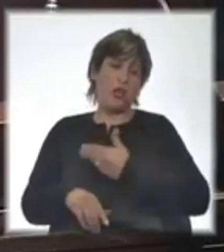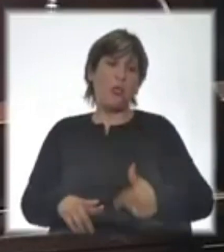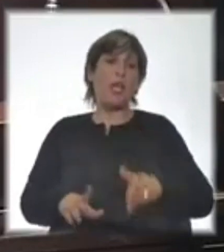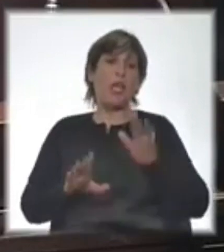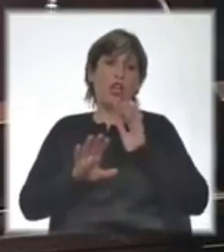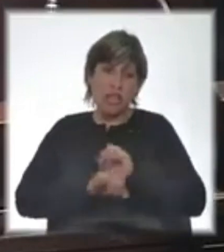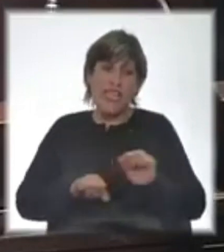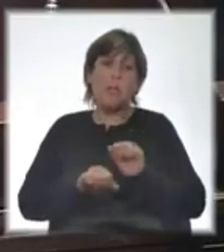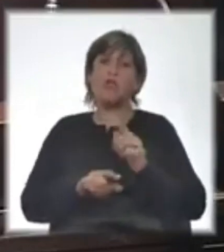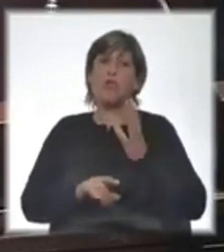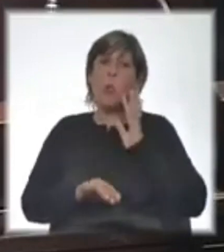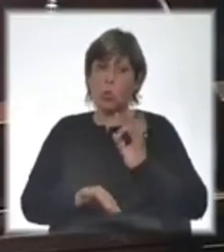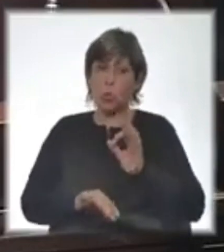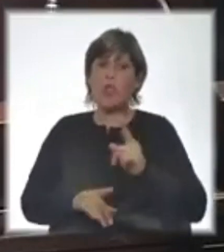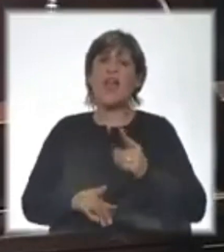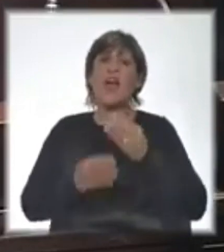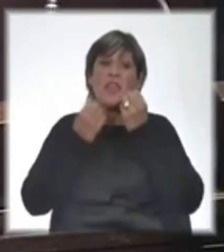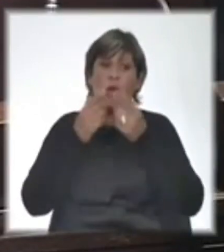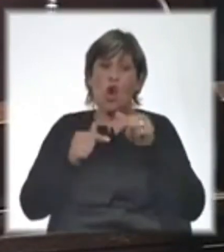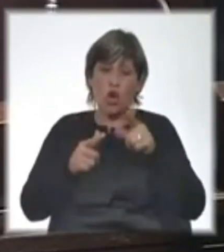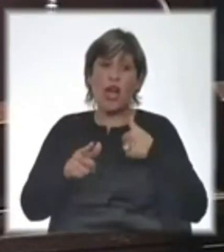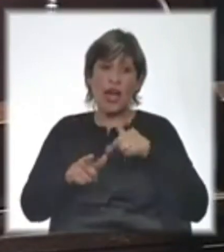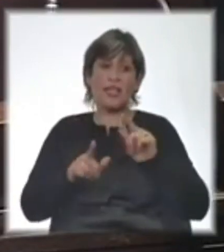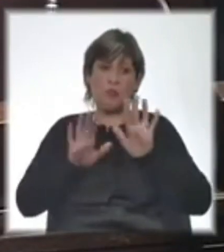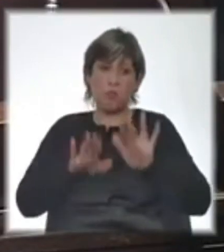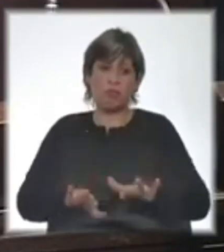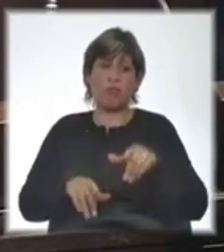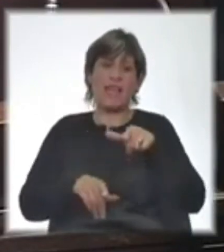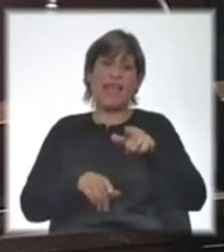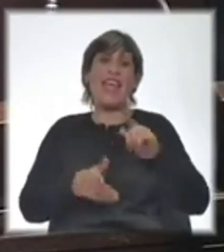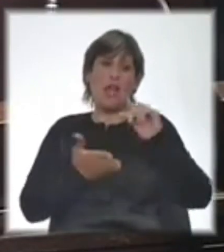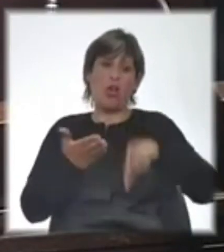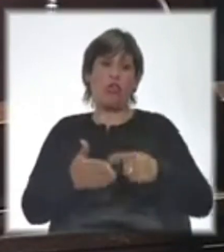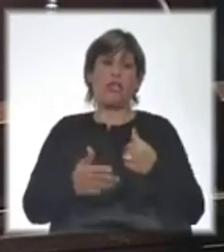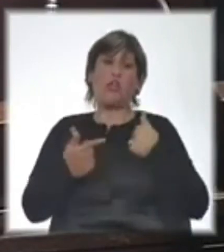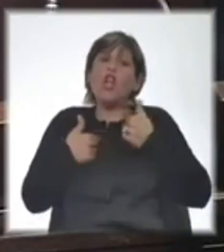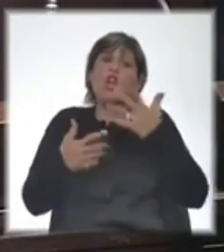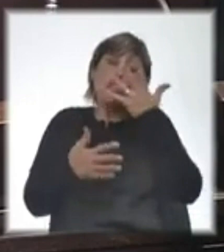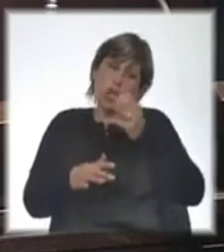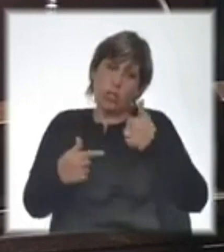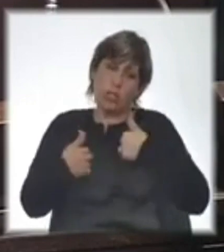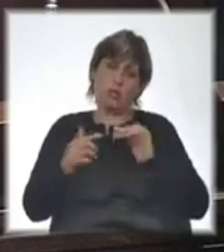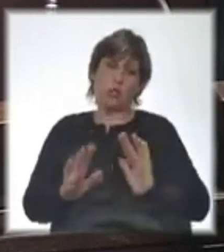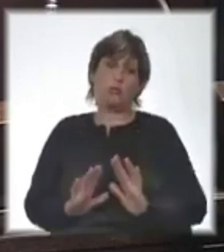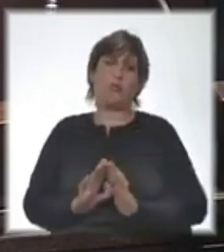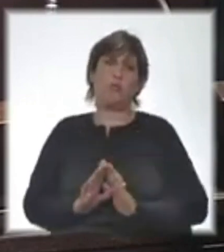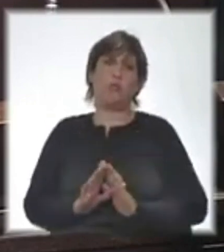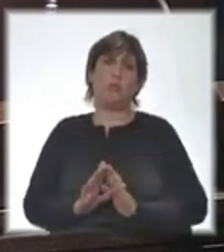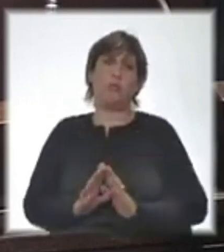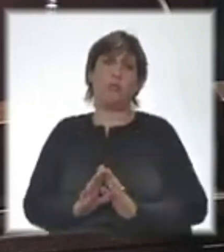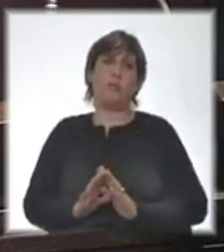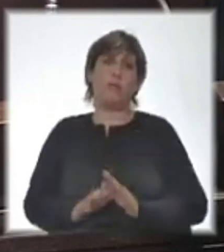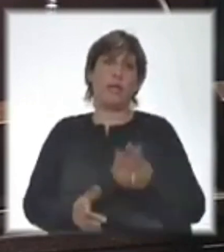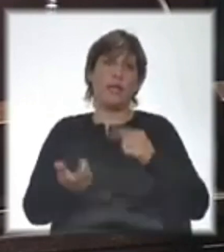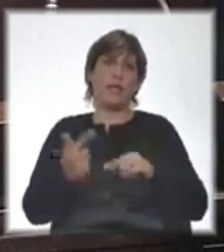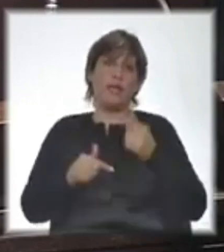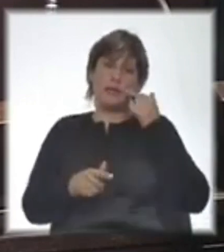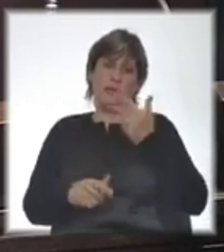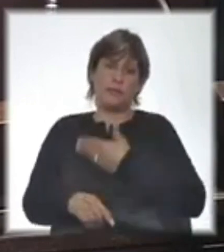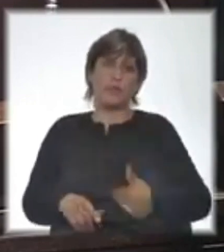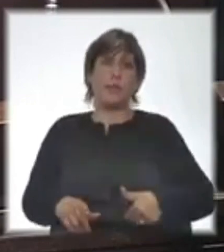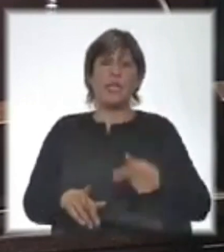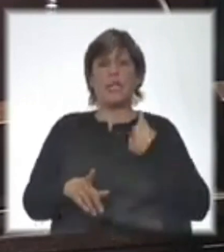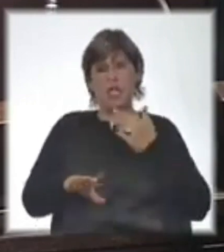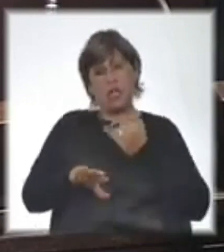mejorar, detener y renegociar ese contrato. Es lo que entiendo yo. El gobierno renunció a esa competencia, tal vez con el acierto y el